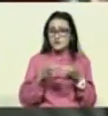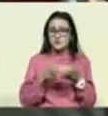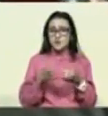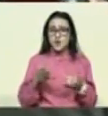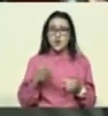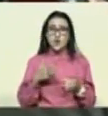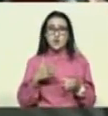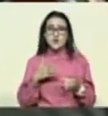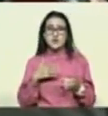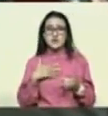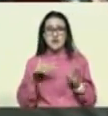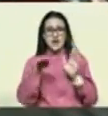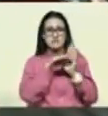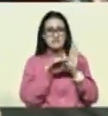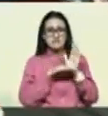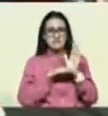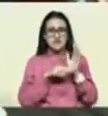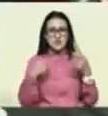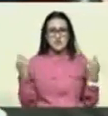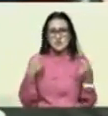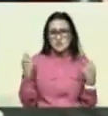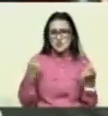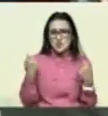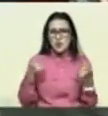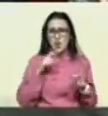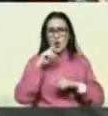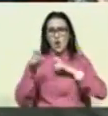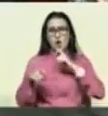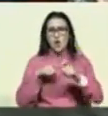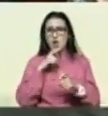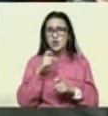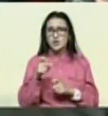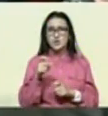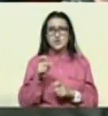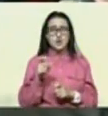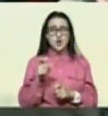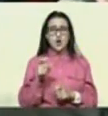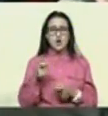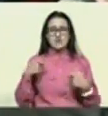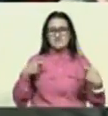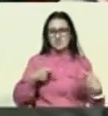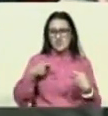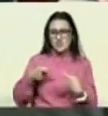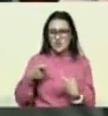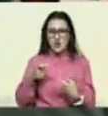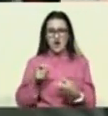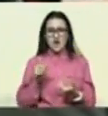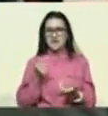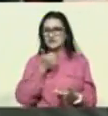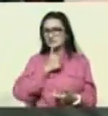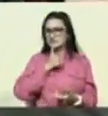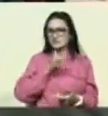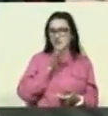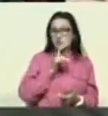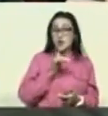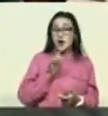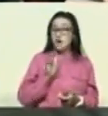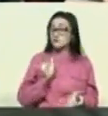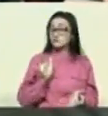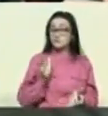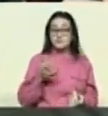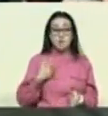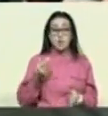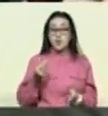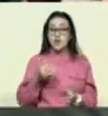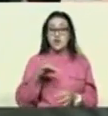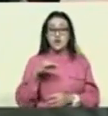en sus estatutos mensajes de promoción de odio, mensajes de guerra, de intolerancia, no tiene cabida en el